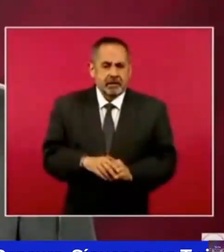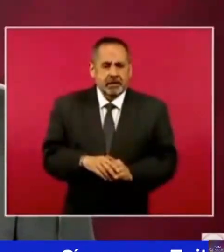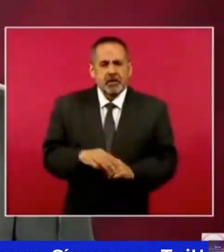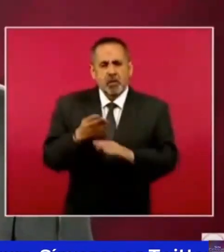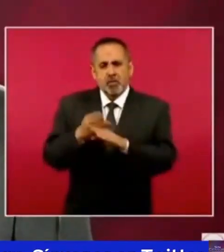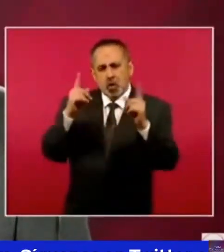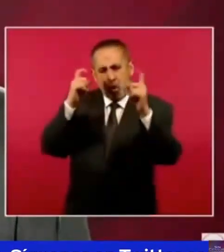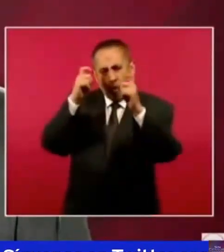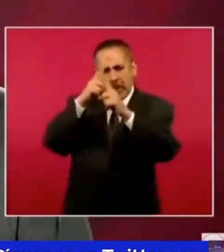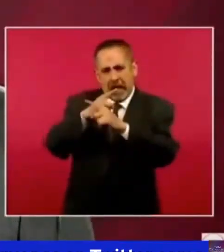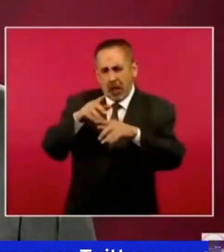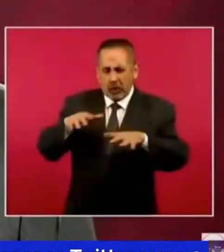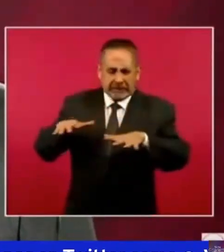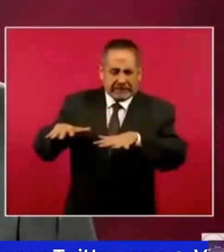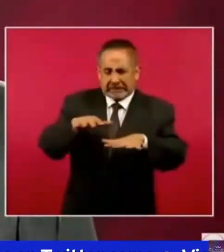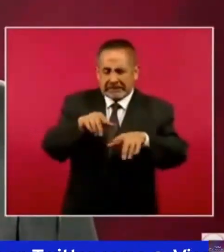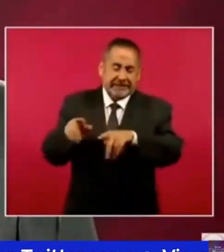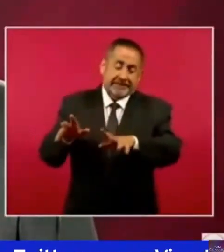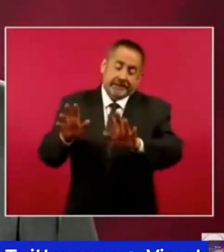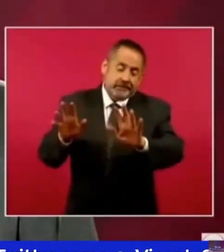complicado.